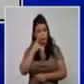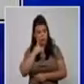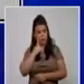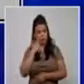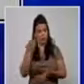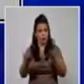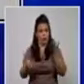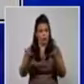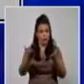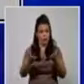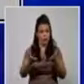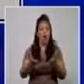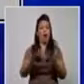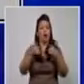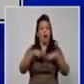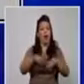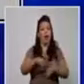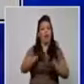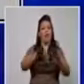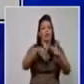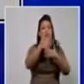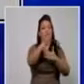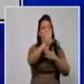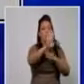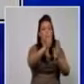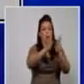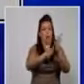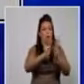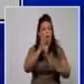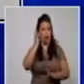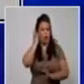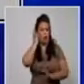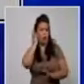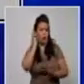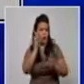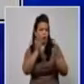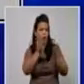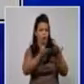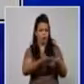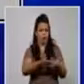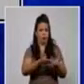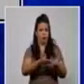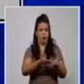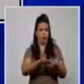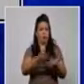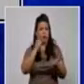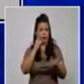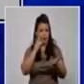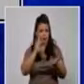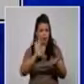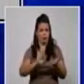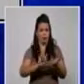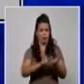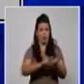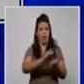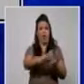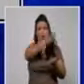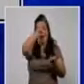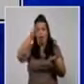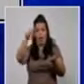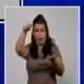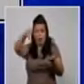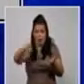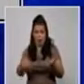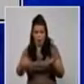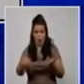presión de lo severo del comportamiento de esta enfermedad, desde el 5 de enero hasta la fecha, o sea,